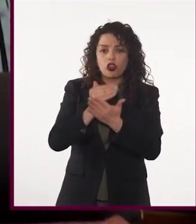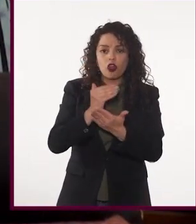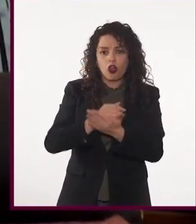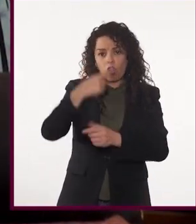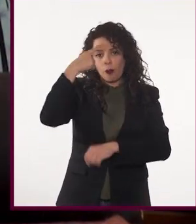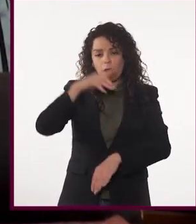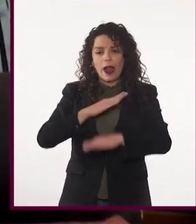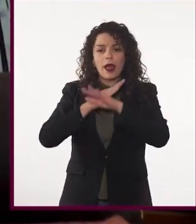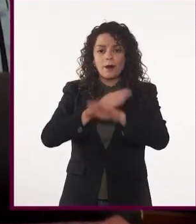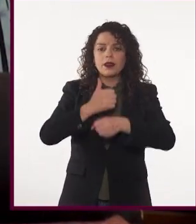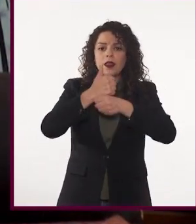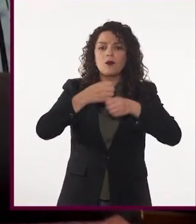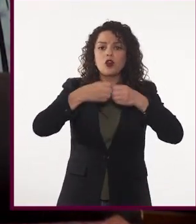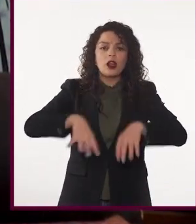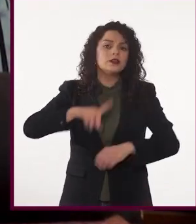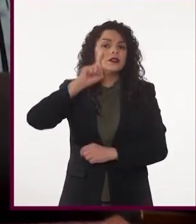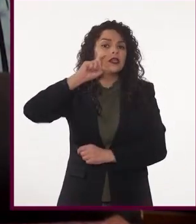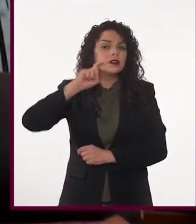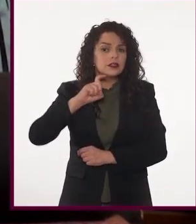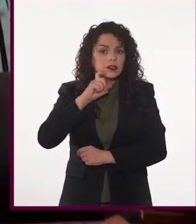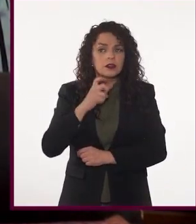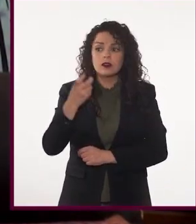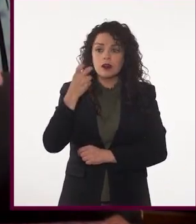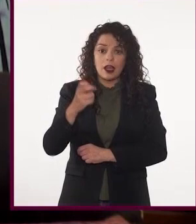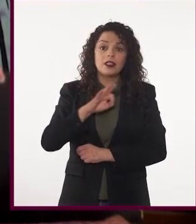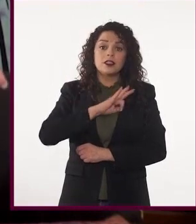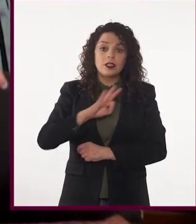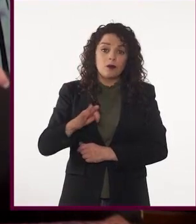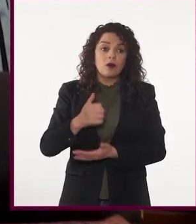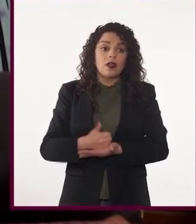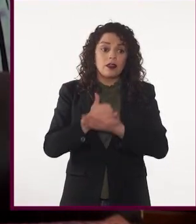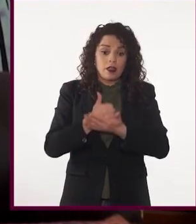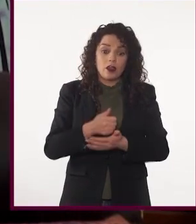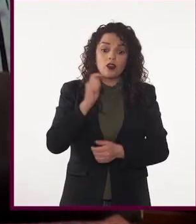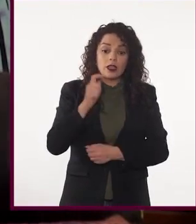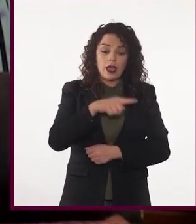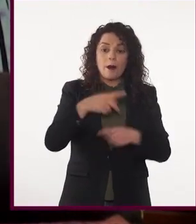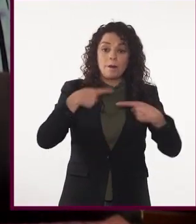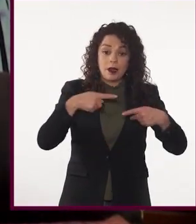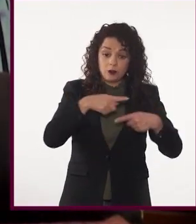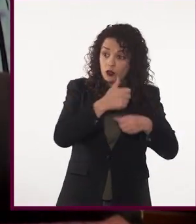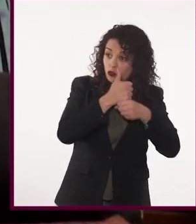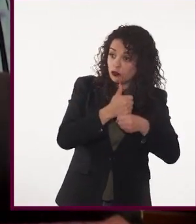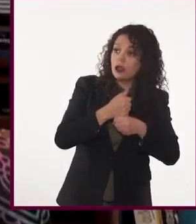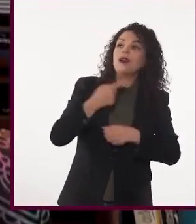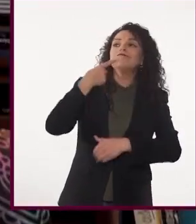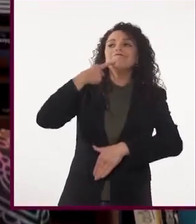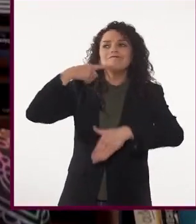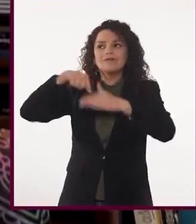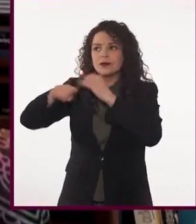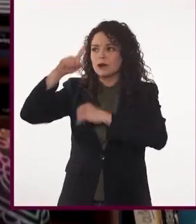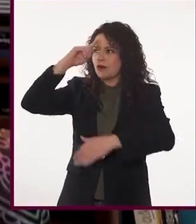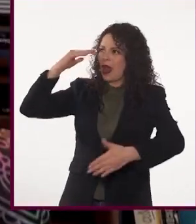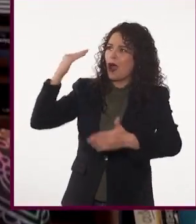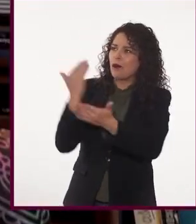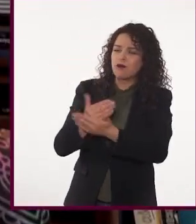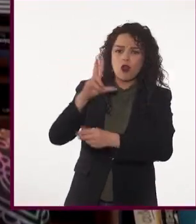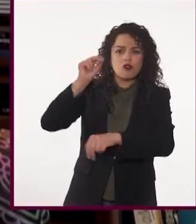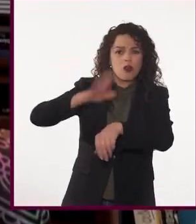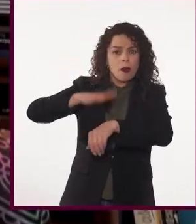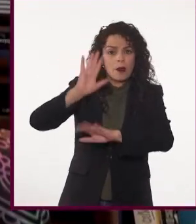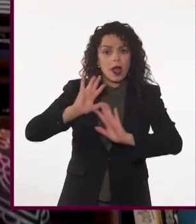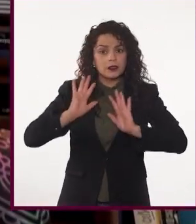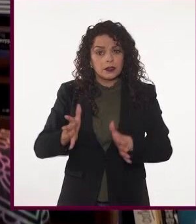sexual, y eso permita que las personas violentadas puedan denunciar y detener a sus agresores. Es necesario que los